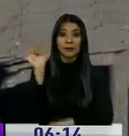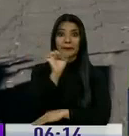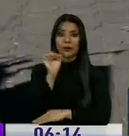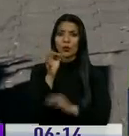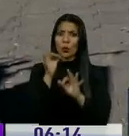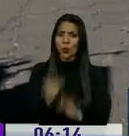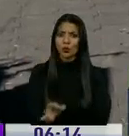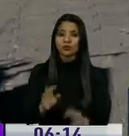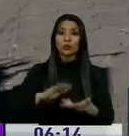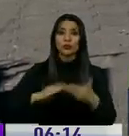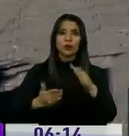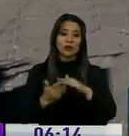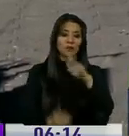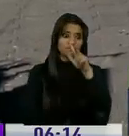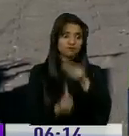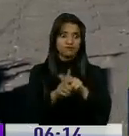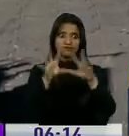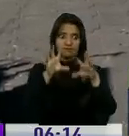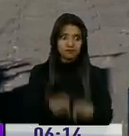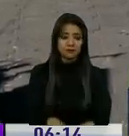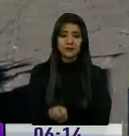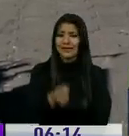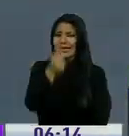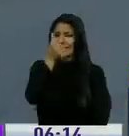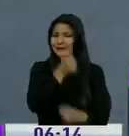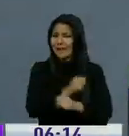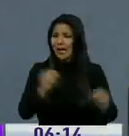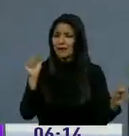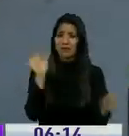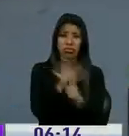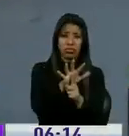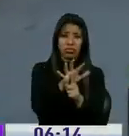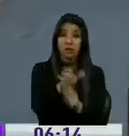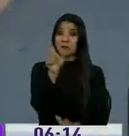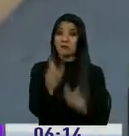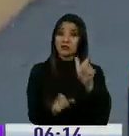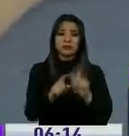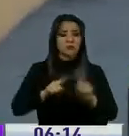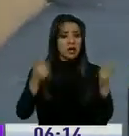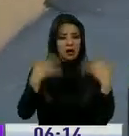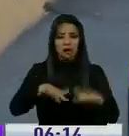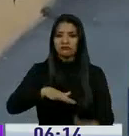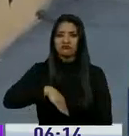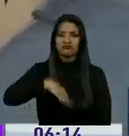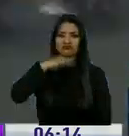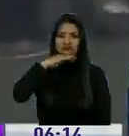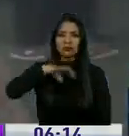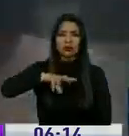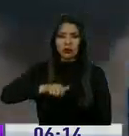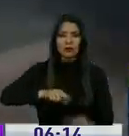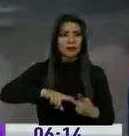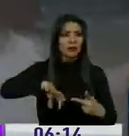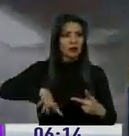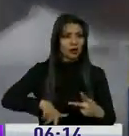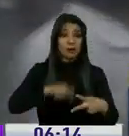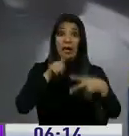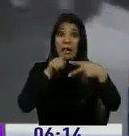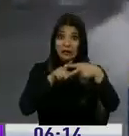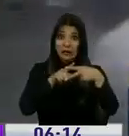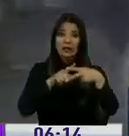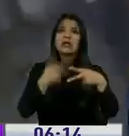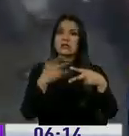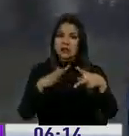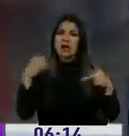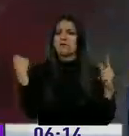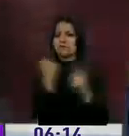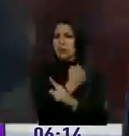sorprendido por la comunidad. Se salvó de ser linchado. Los lugareños dicen estar cansados de los constantes robos. En el primer caso lograron darle unos